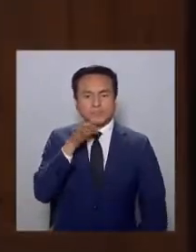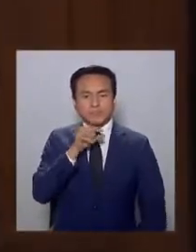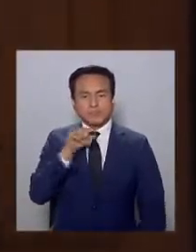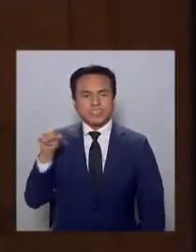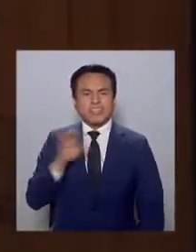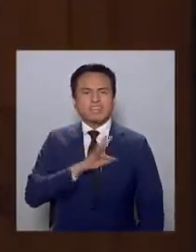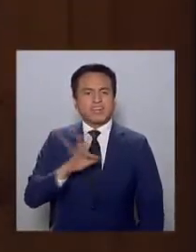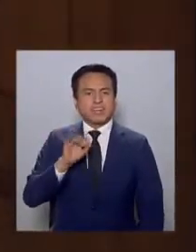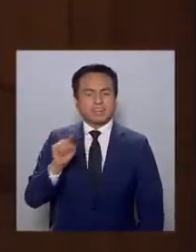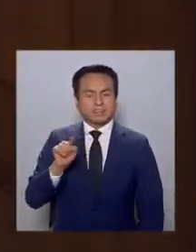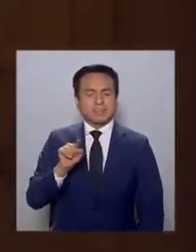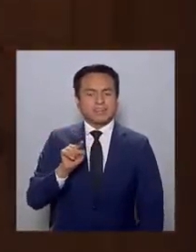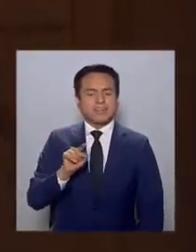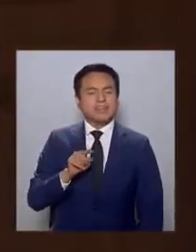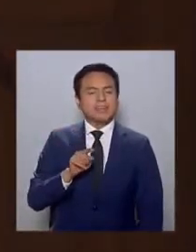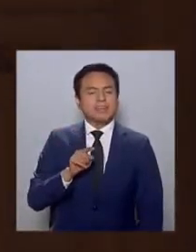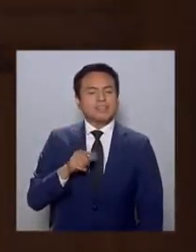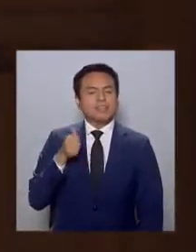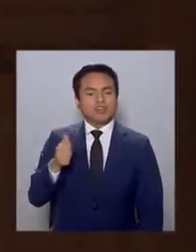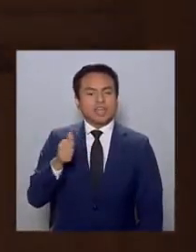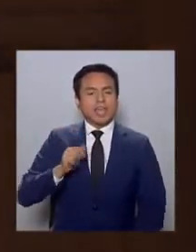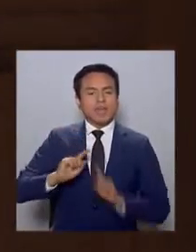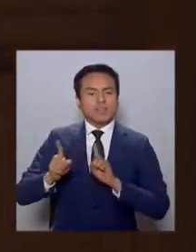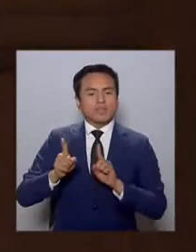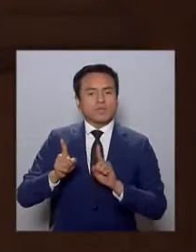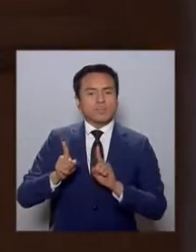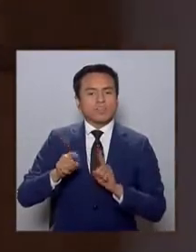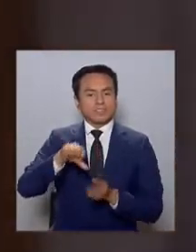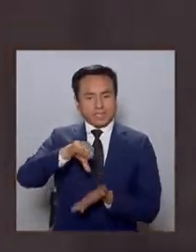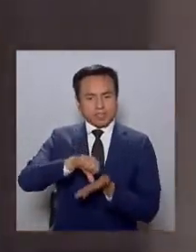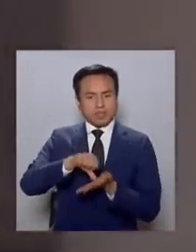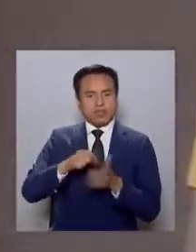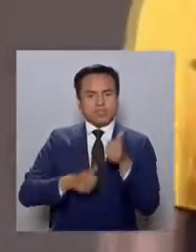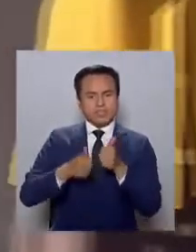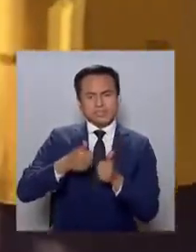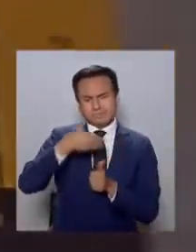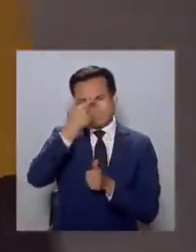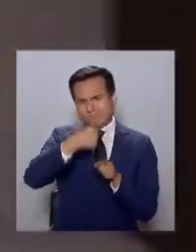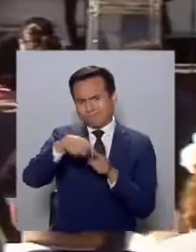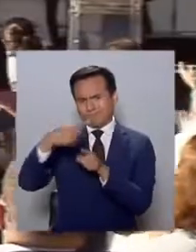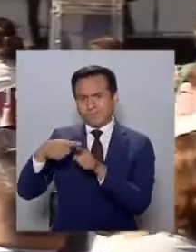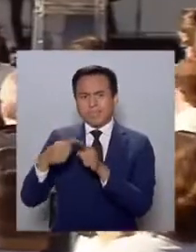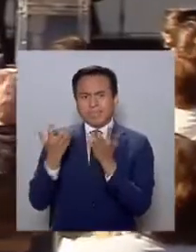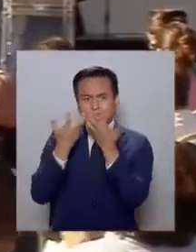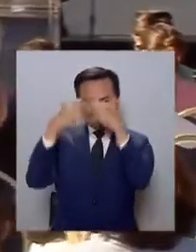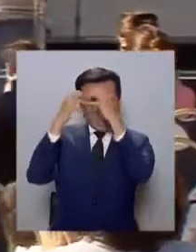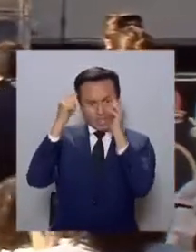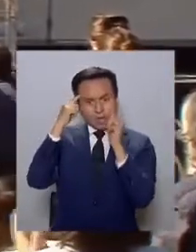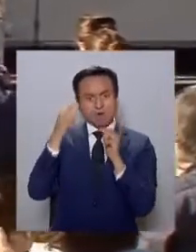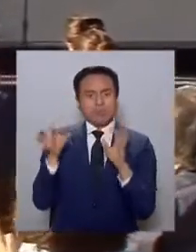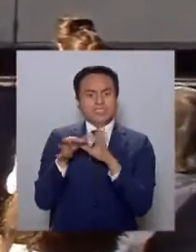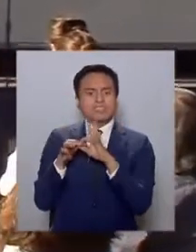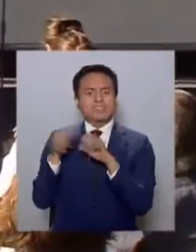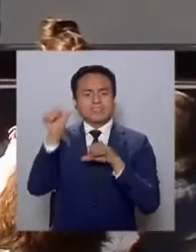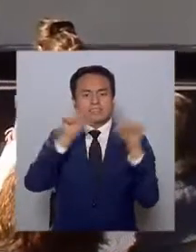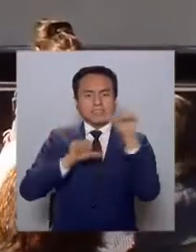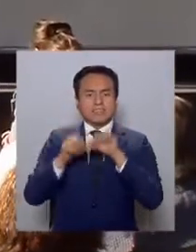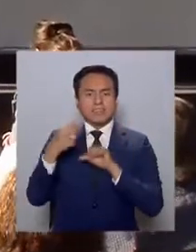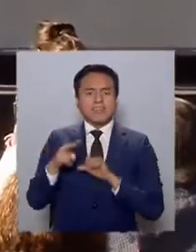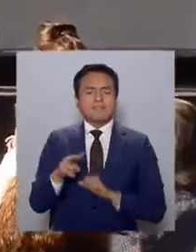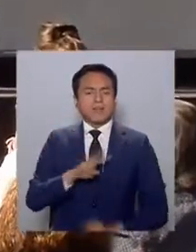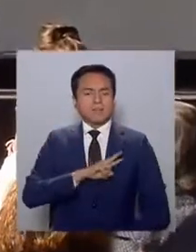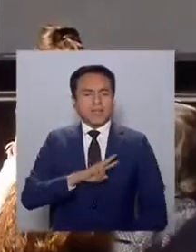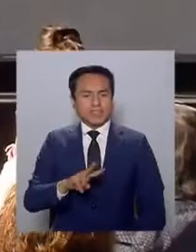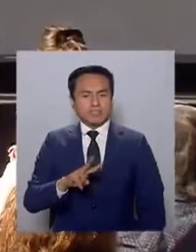de Francia y director ejecutivo del Centro Interdisciplinario de Neurociencia de Valparaíso. Que